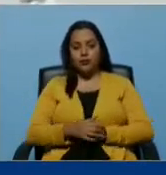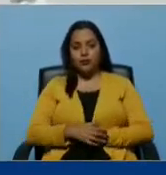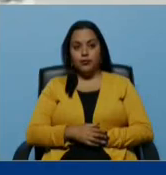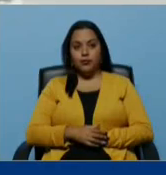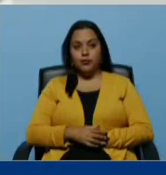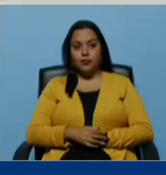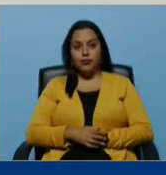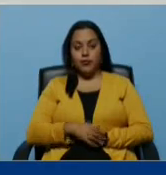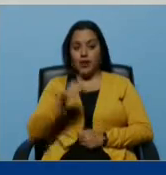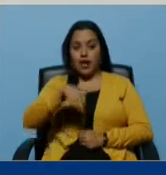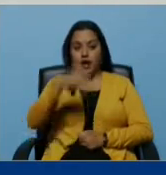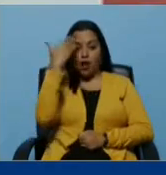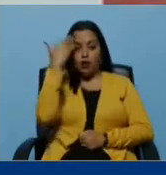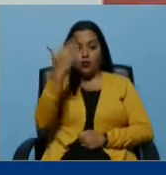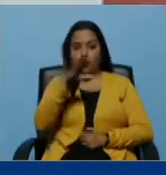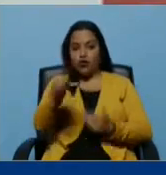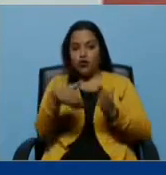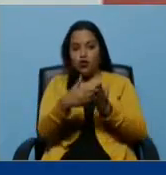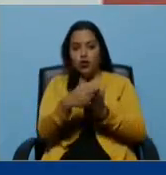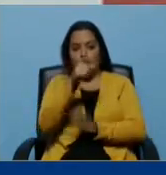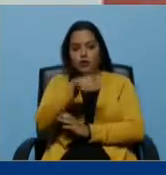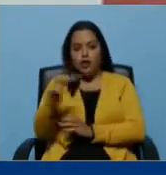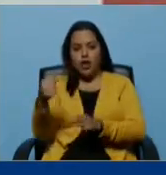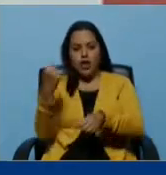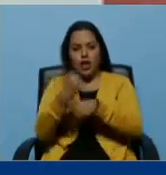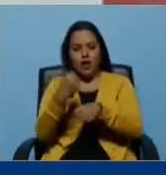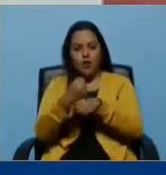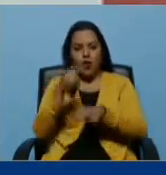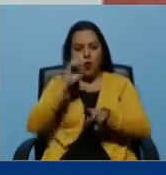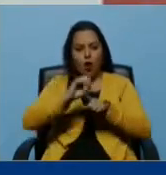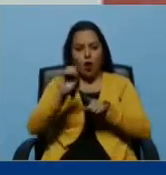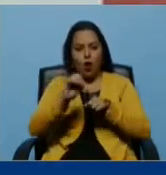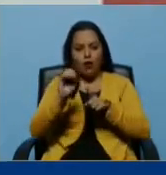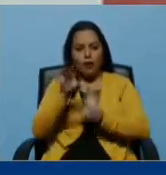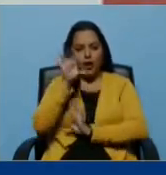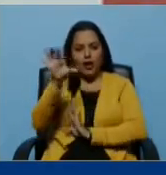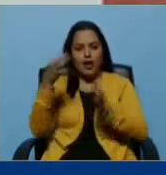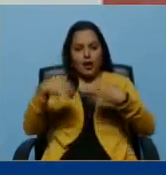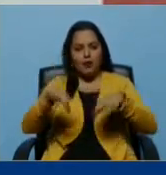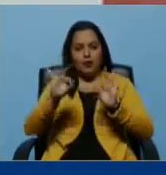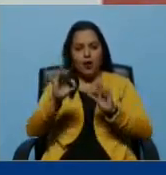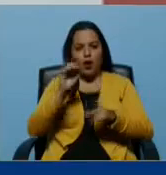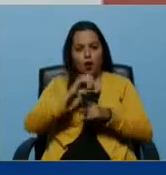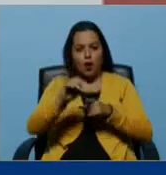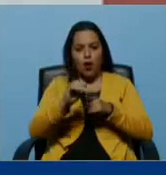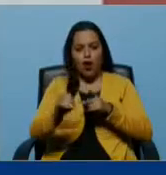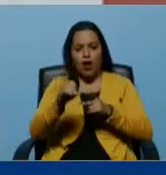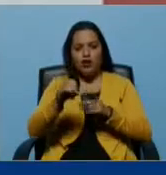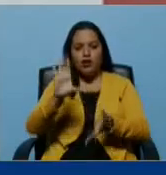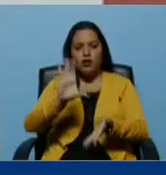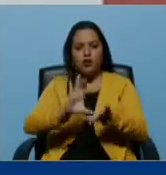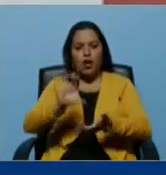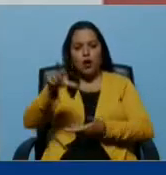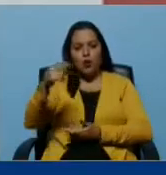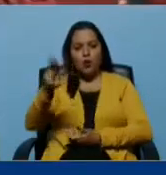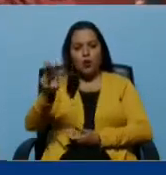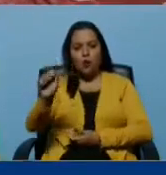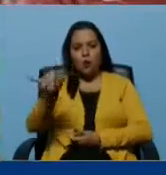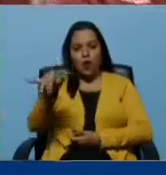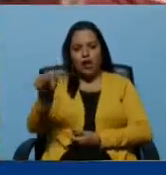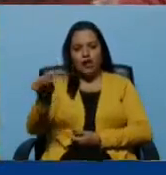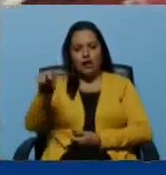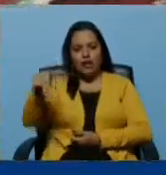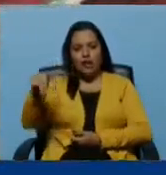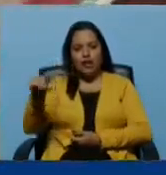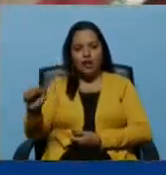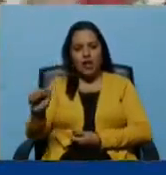Desde aquí un saludo a toda la clase obrera del país, en especial a la clase obrera de Ciudad Guayana, mis hermanos,